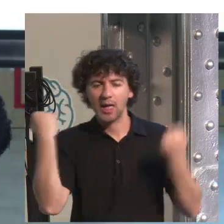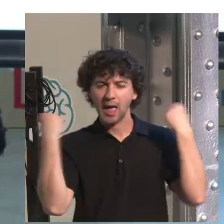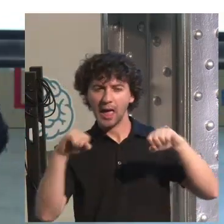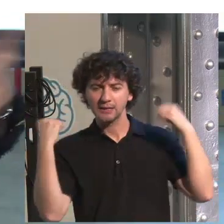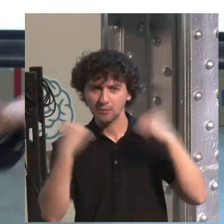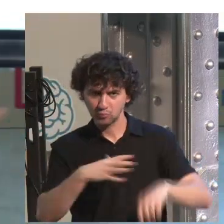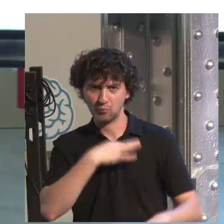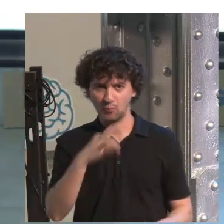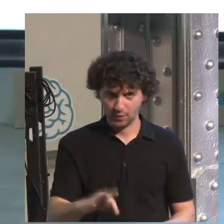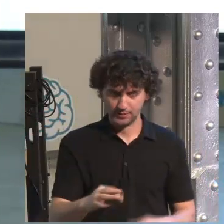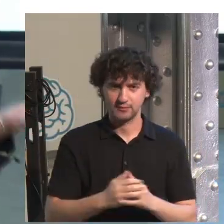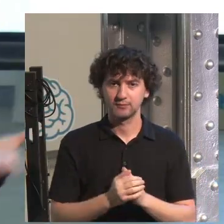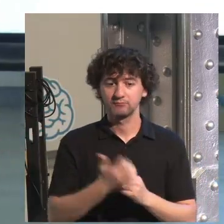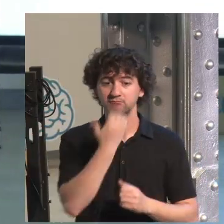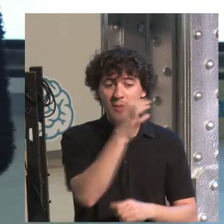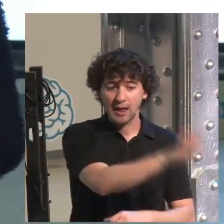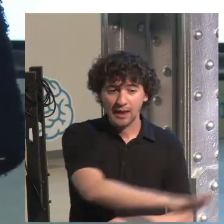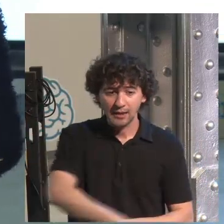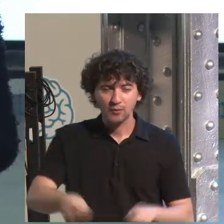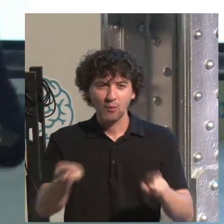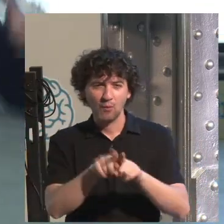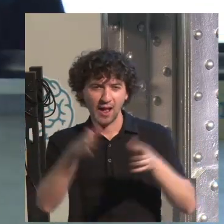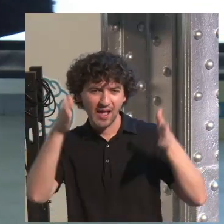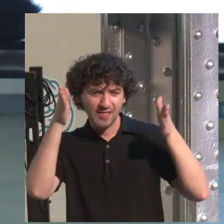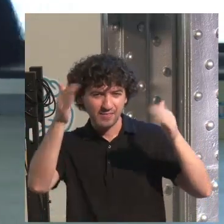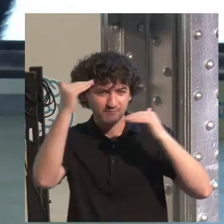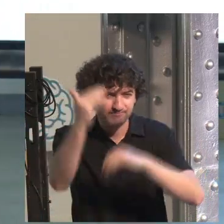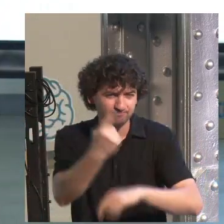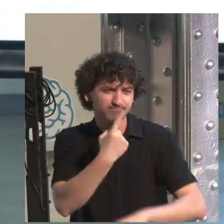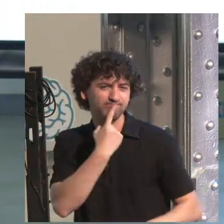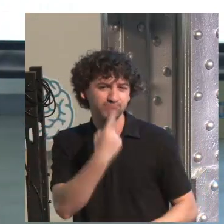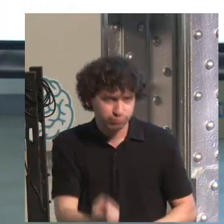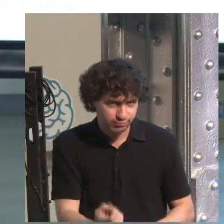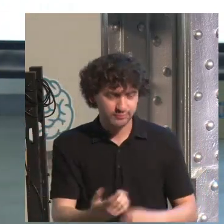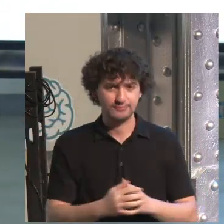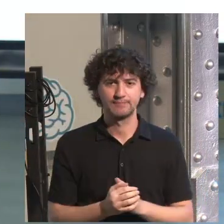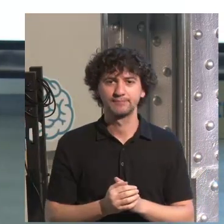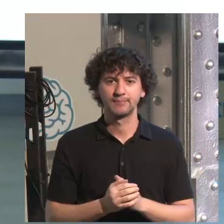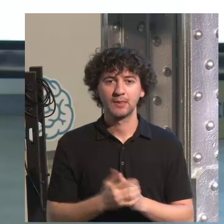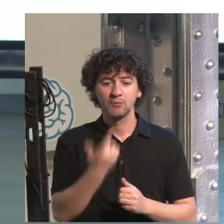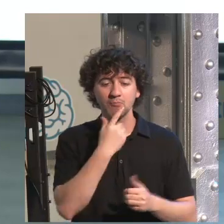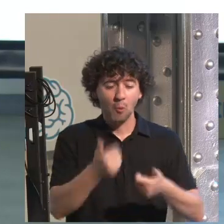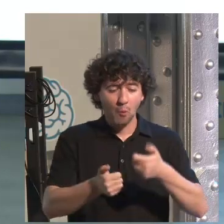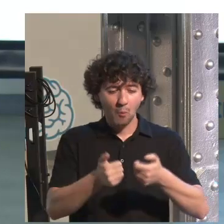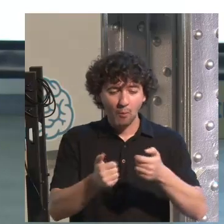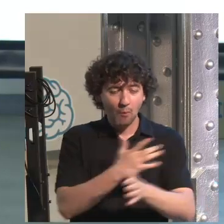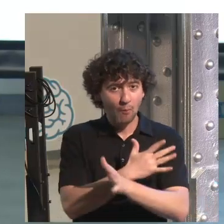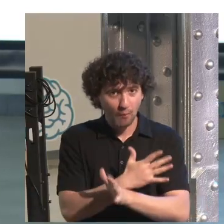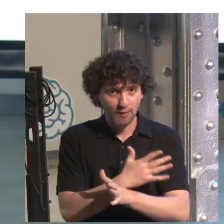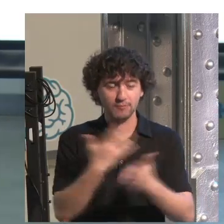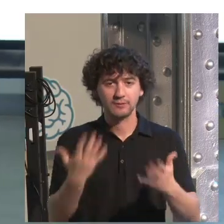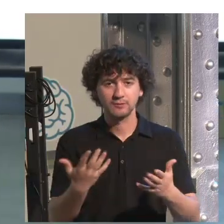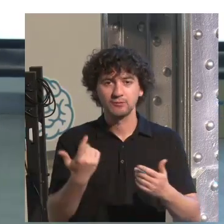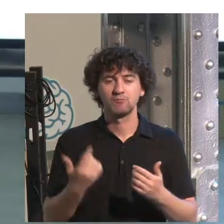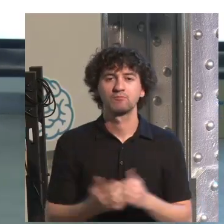utiliza mucho con niños que tienen el déficit de atención. Ahora lo veréis en un vídeo. Juegan un videojuego en el que solamente